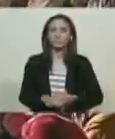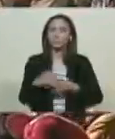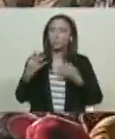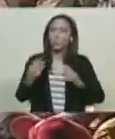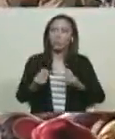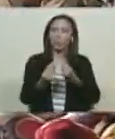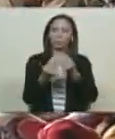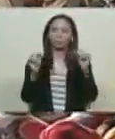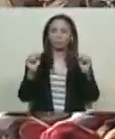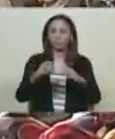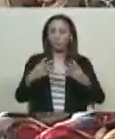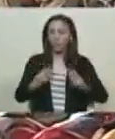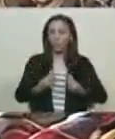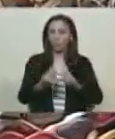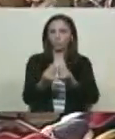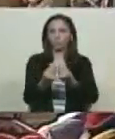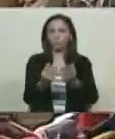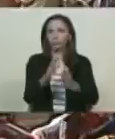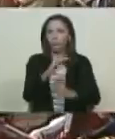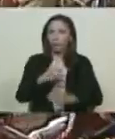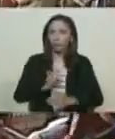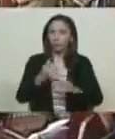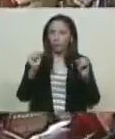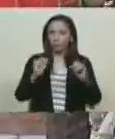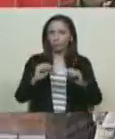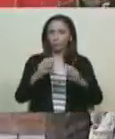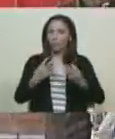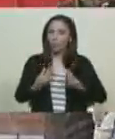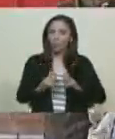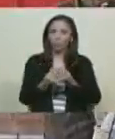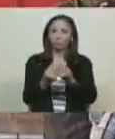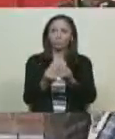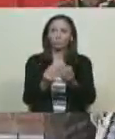Juntos podemos hacerlo todo.